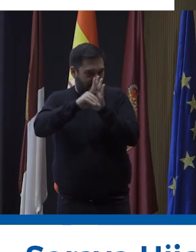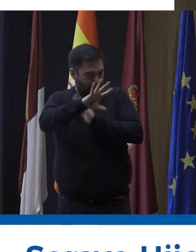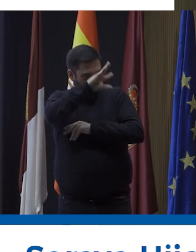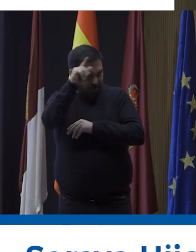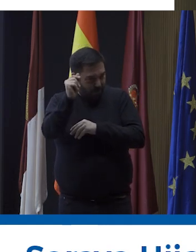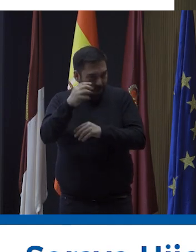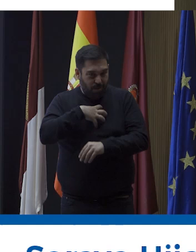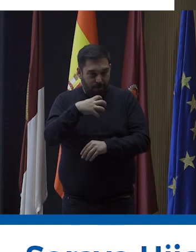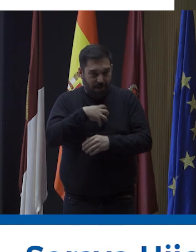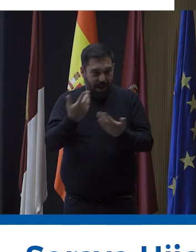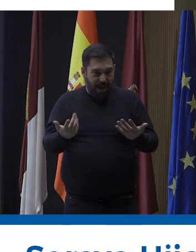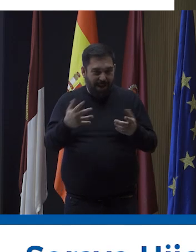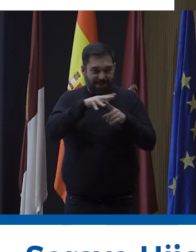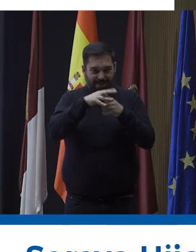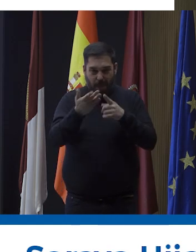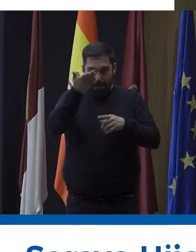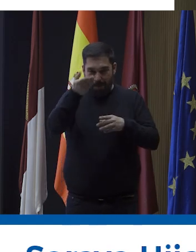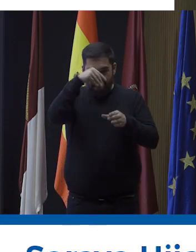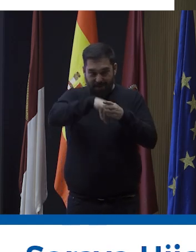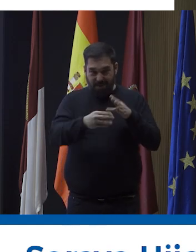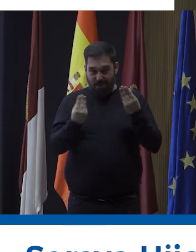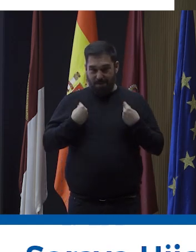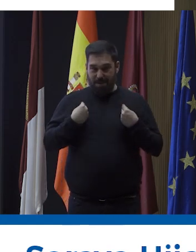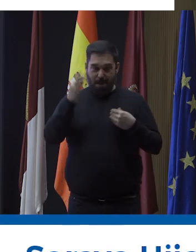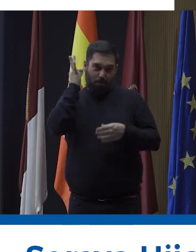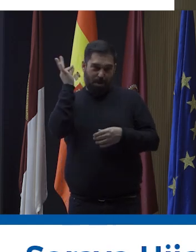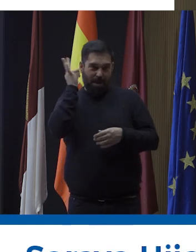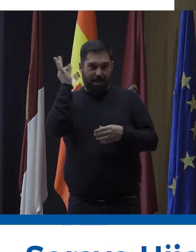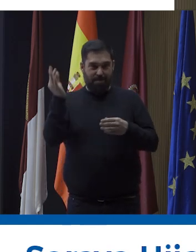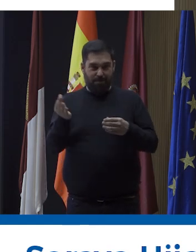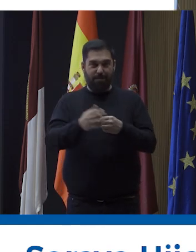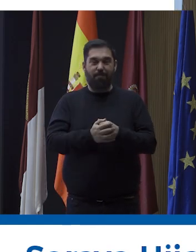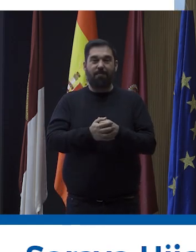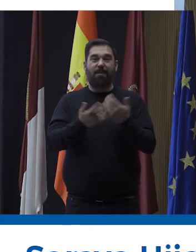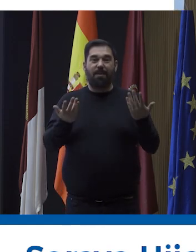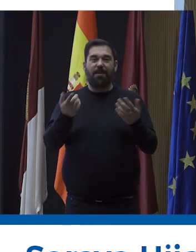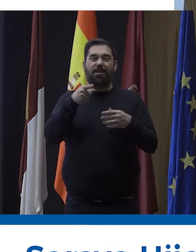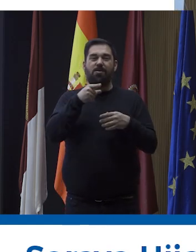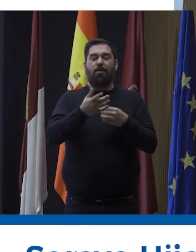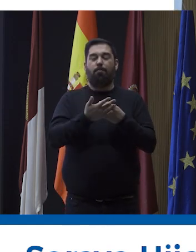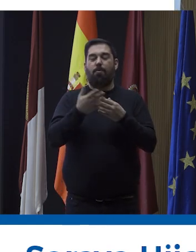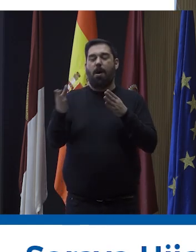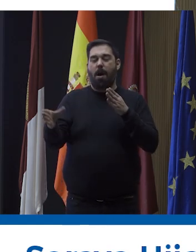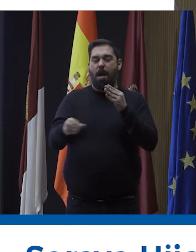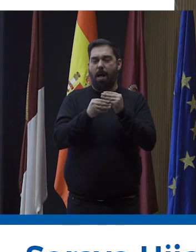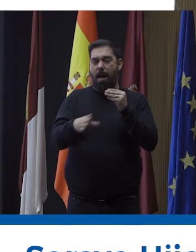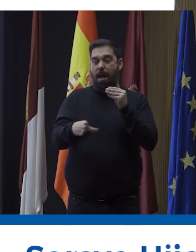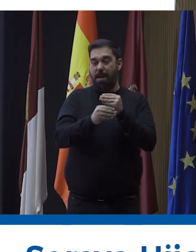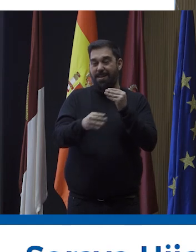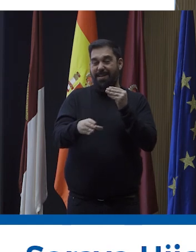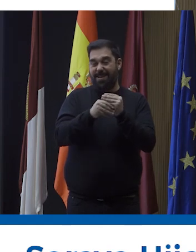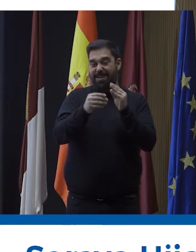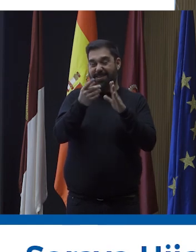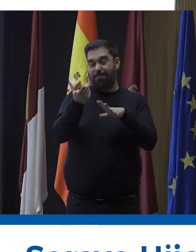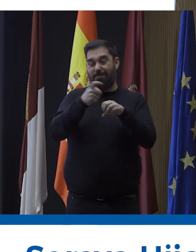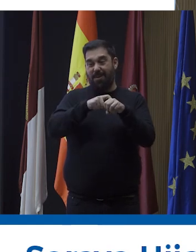son momentos muy importantes que suceden en la vida de una mujer. Y todo esto al final se van recogiendo factores de riesgo,